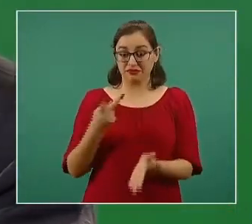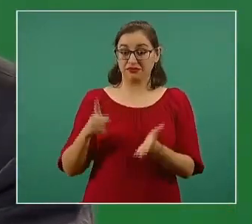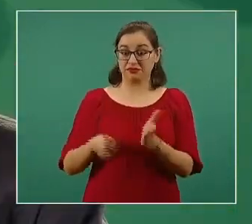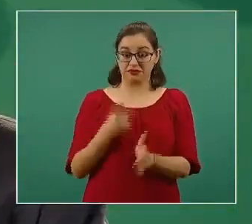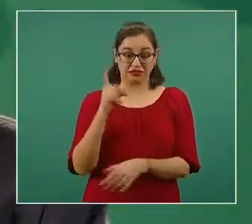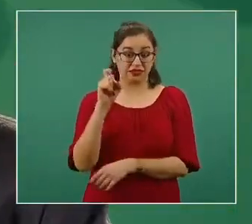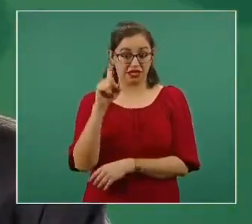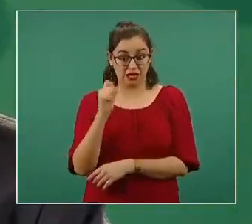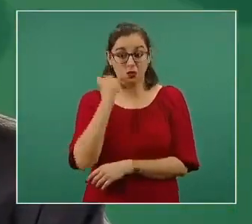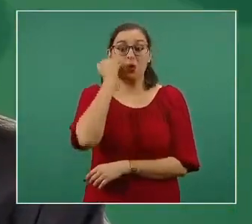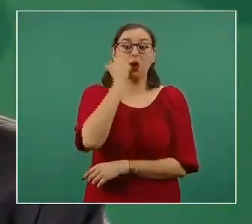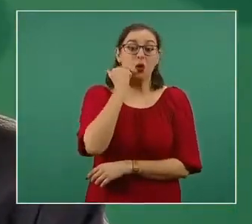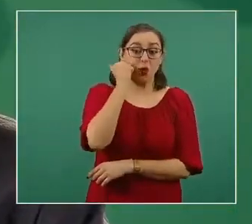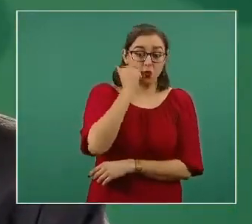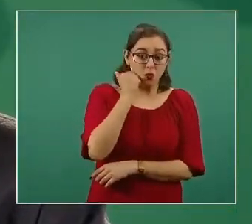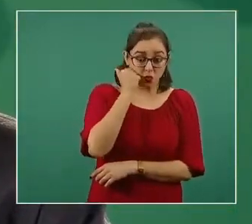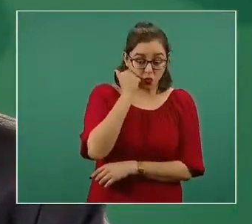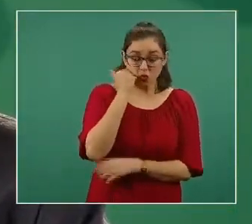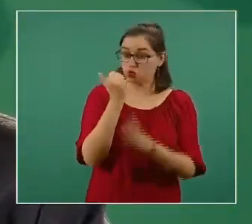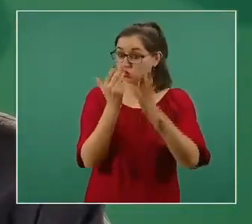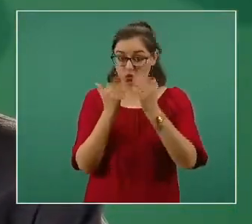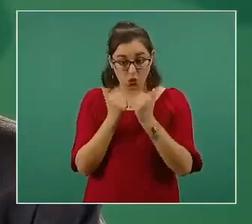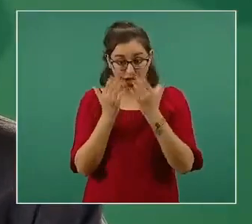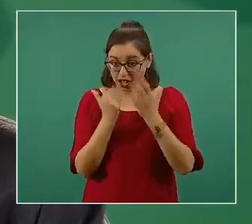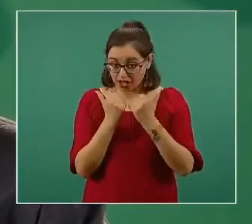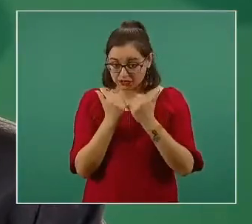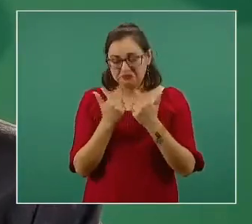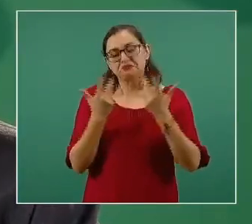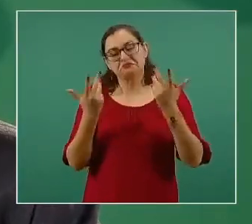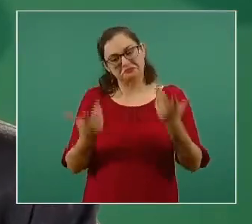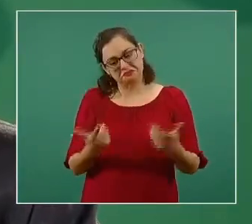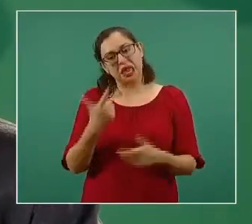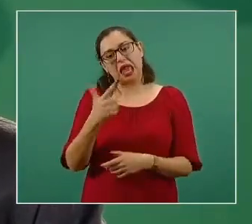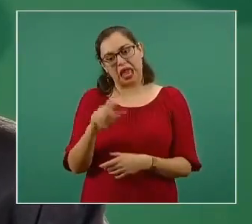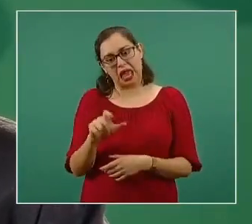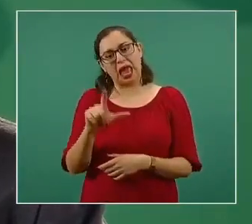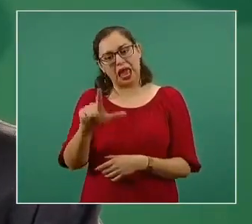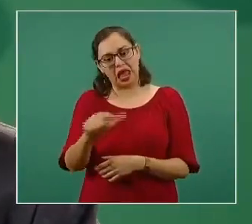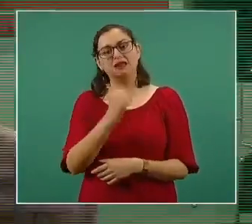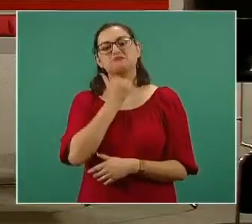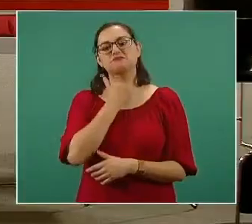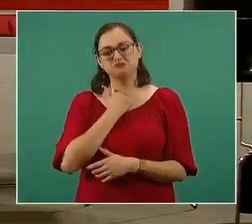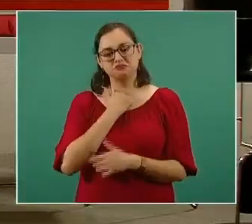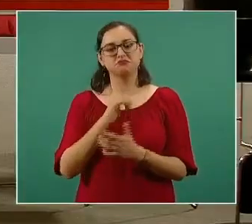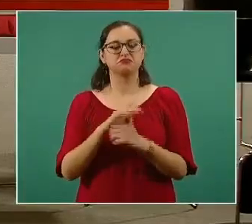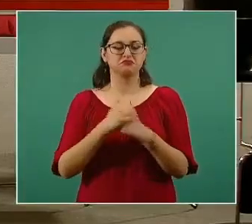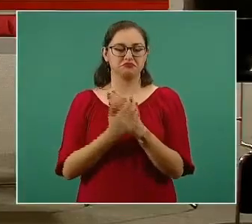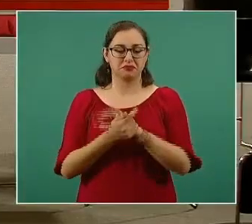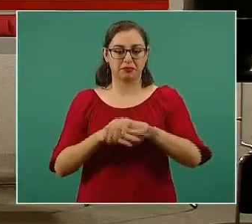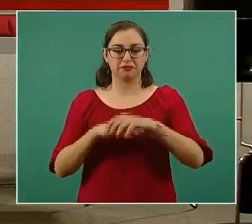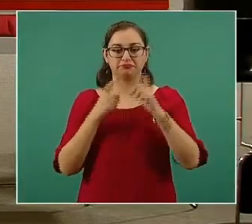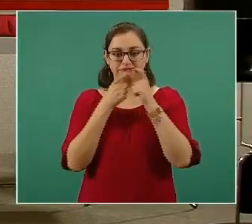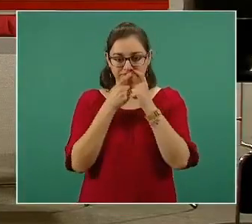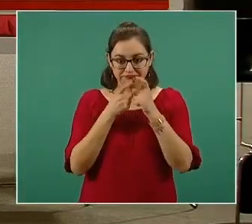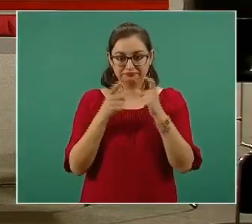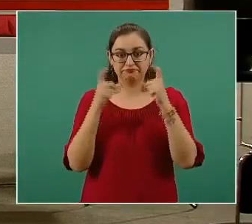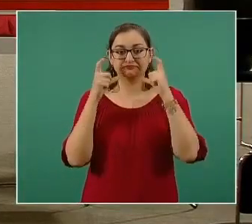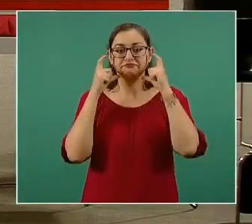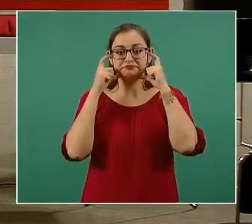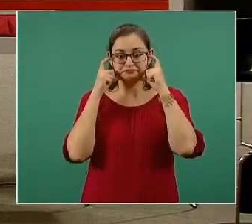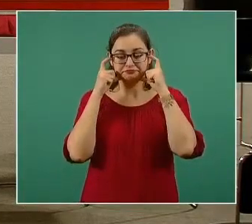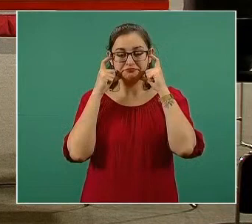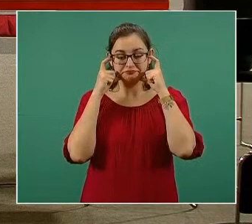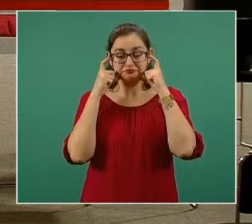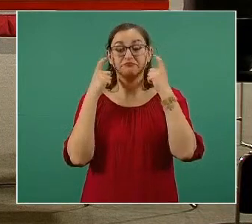preferentemente con agua y jabón, y como sustituto, cuando no existe agua y jabón, alcohol gel, usar el cubrebocas, porque